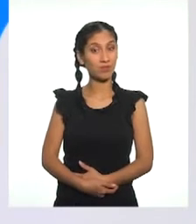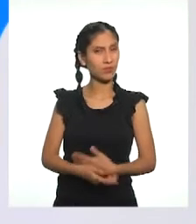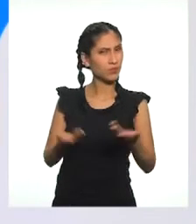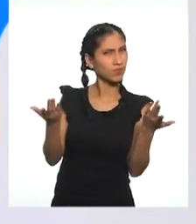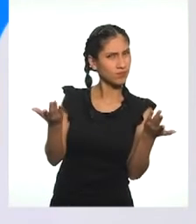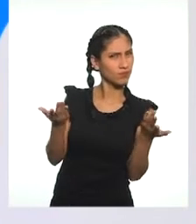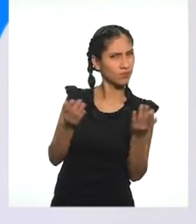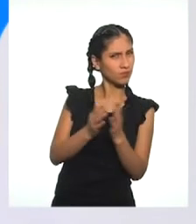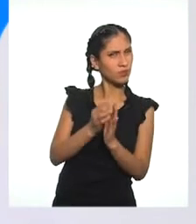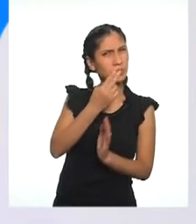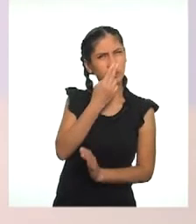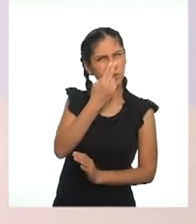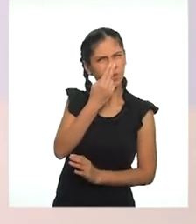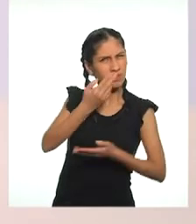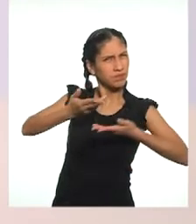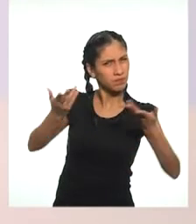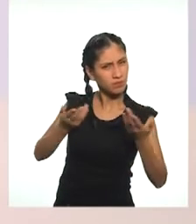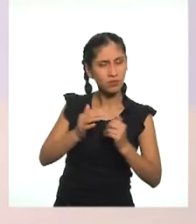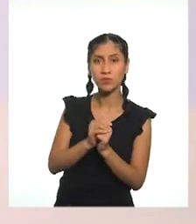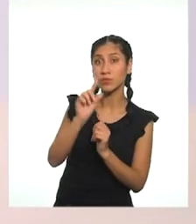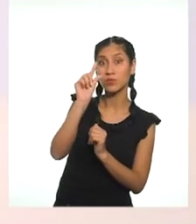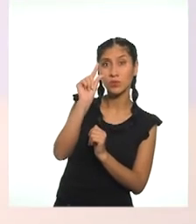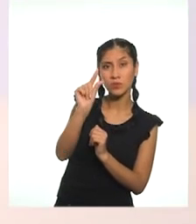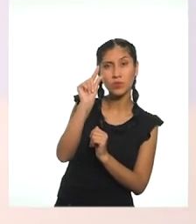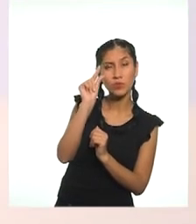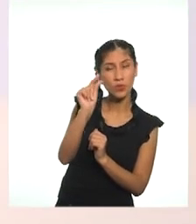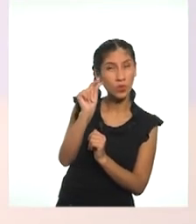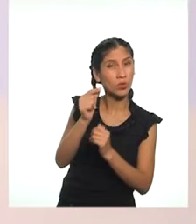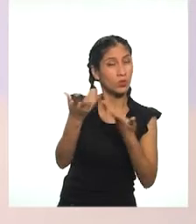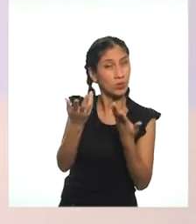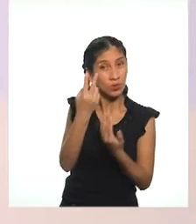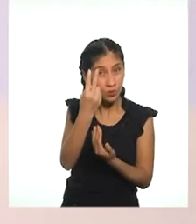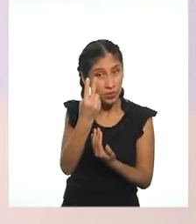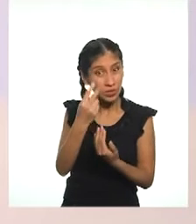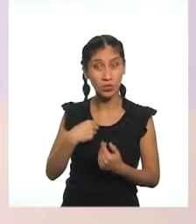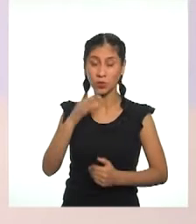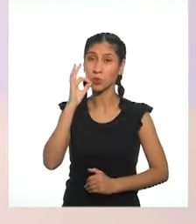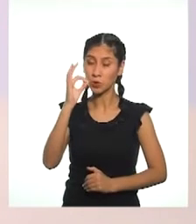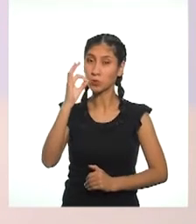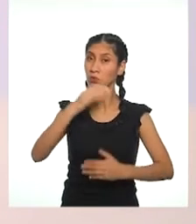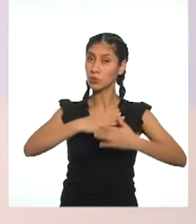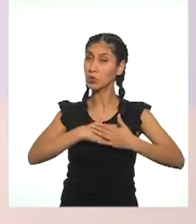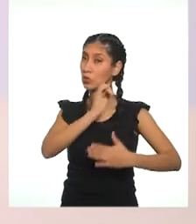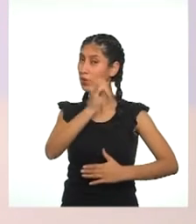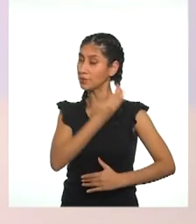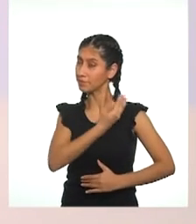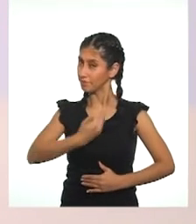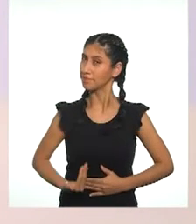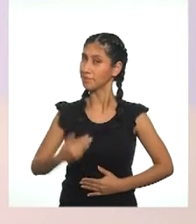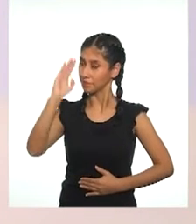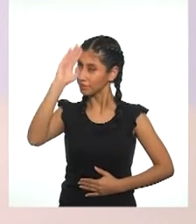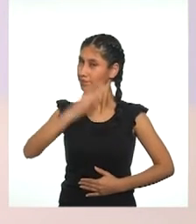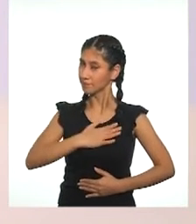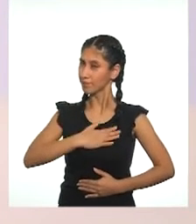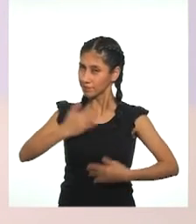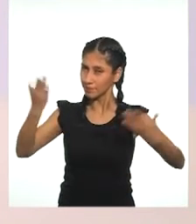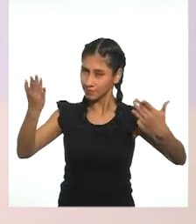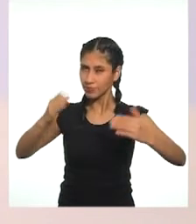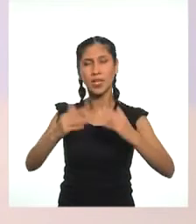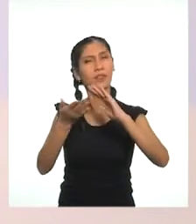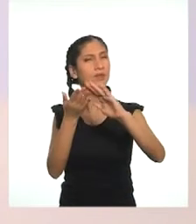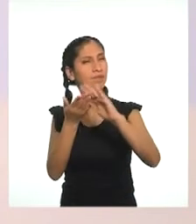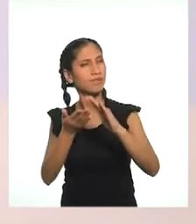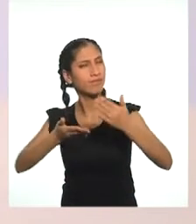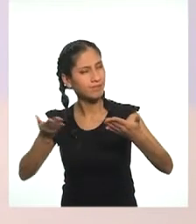Oye, tocino. Un momento, Rodrigo. ¿No ves que estoy juramentando como presidente? ¡Ay!